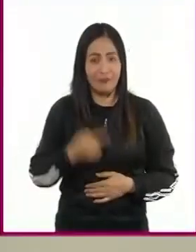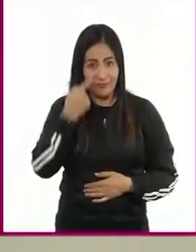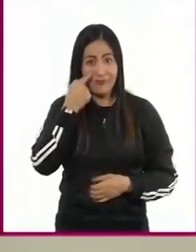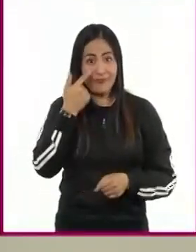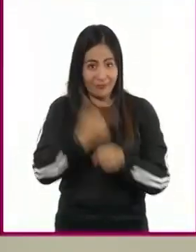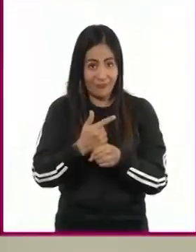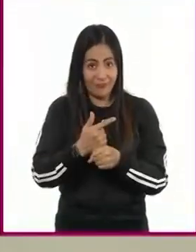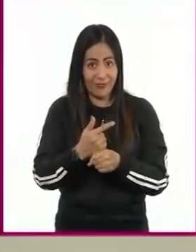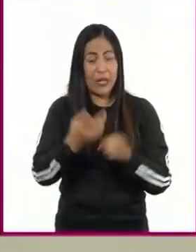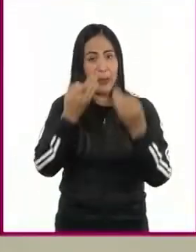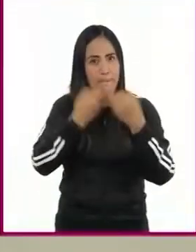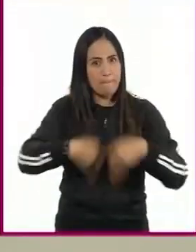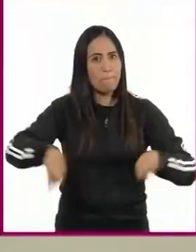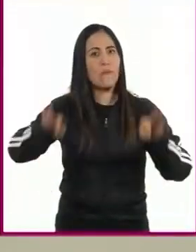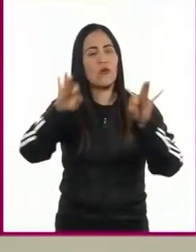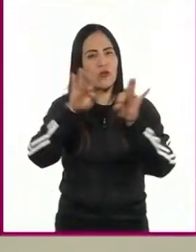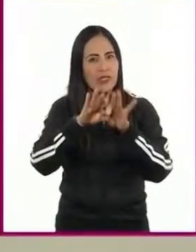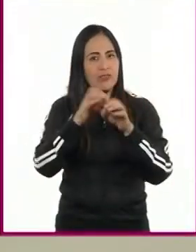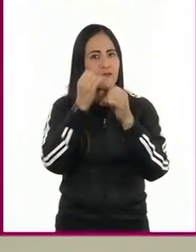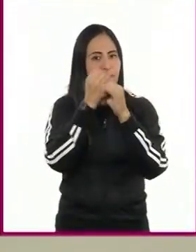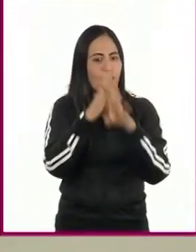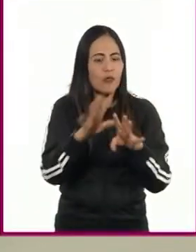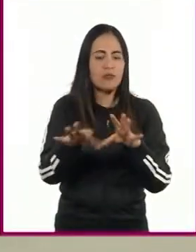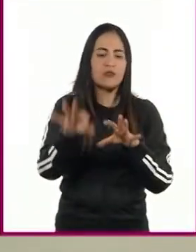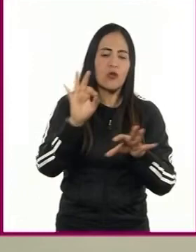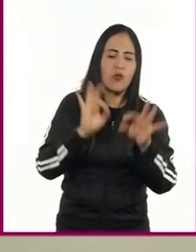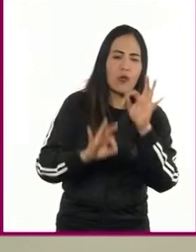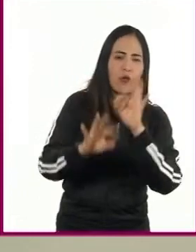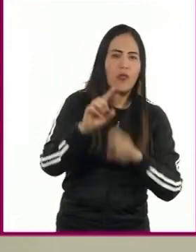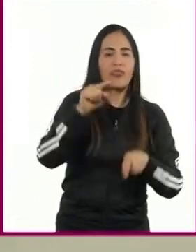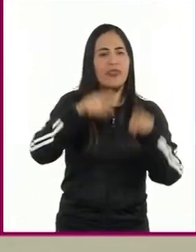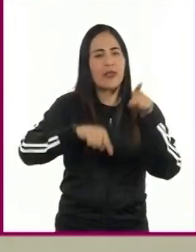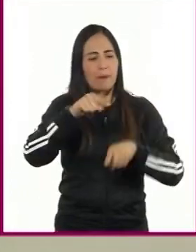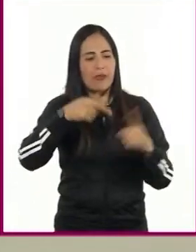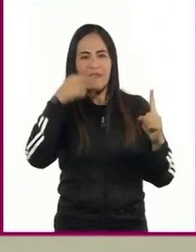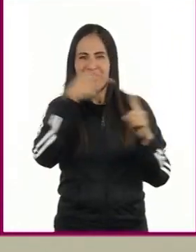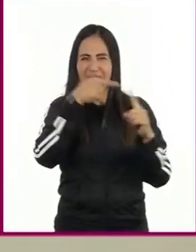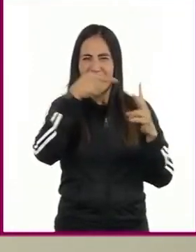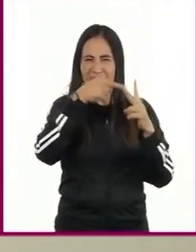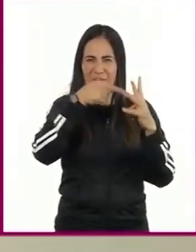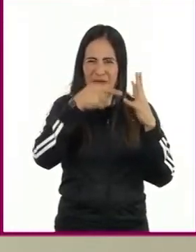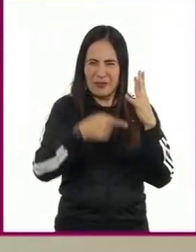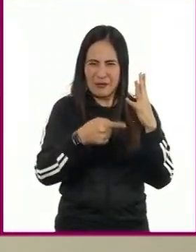cuenta de la importancia de seleccionar la información de acuerdo con lo que se necesita abordar?